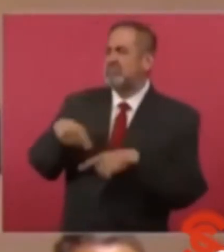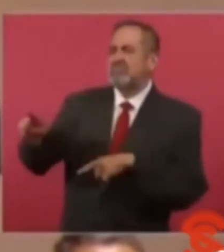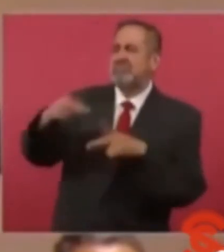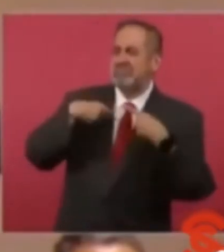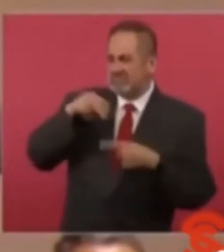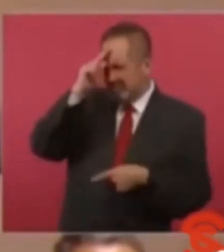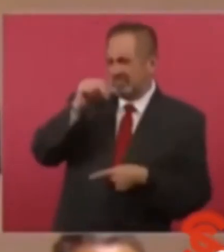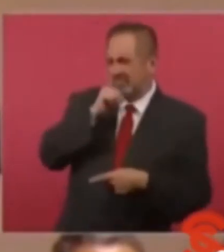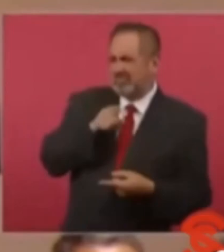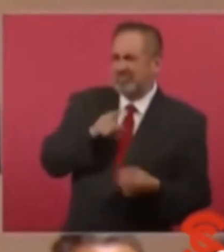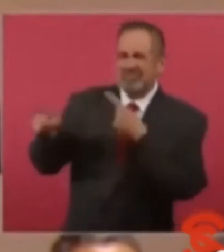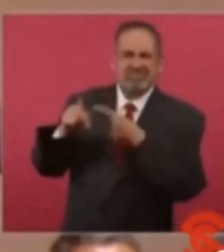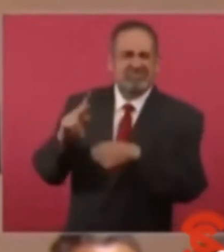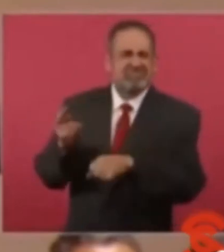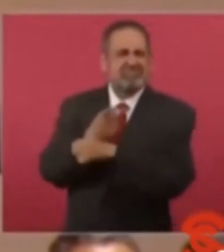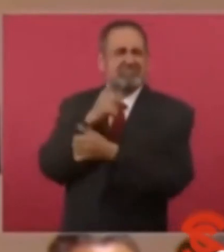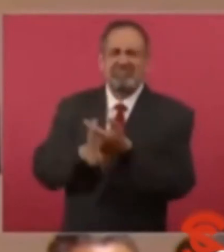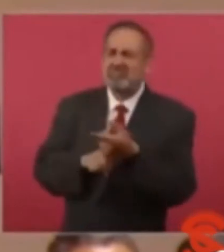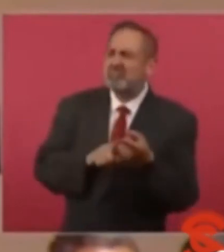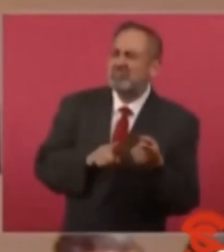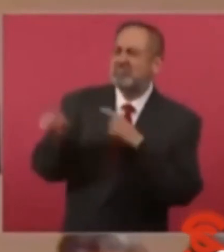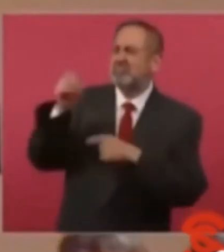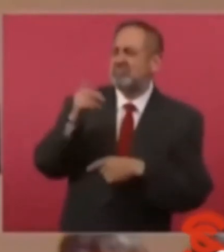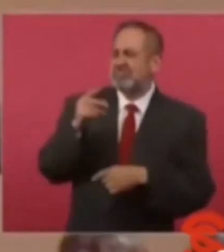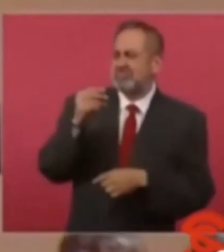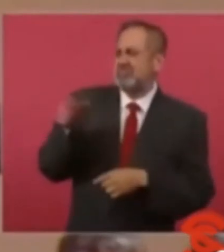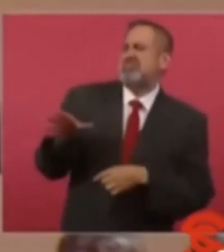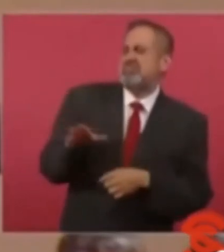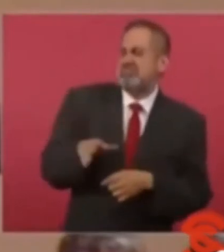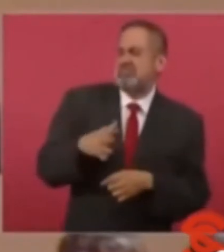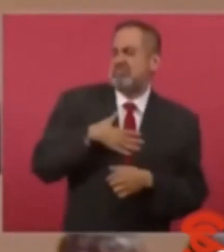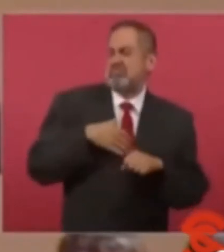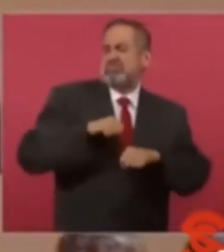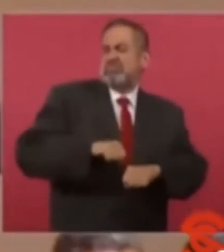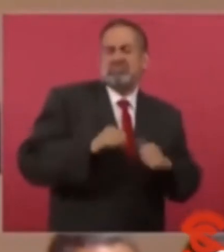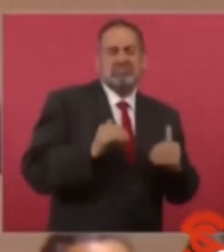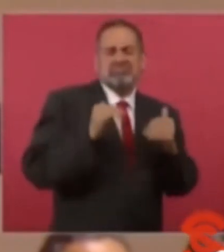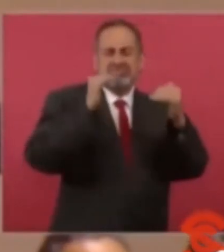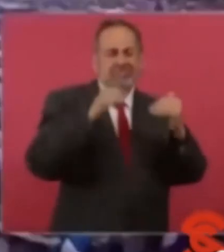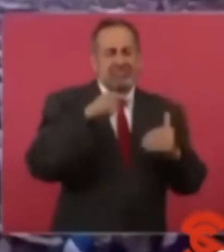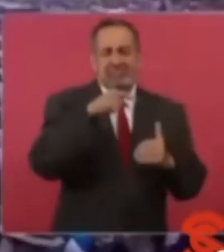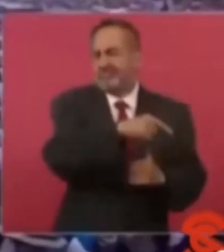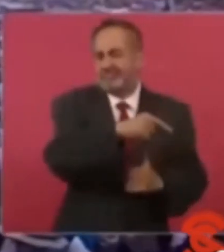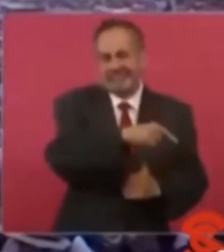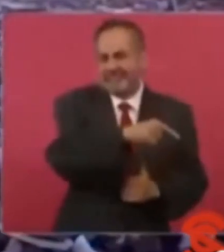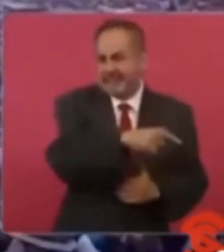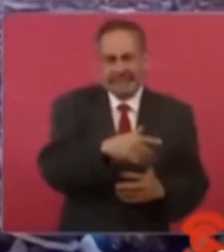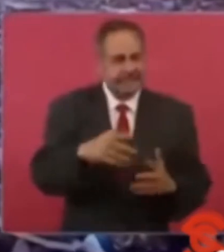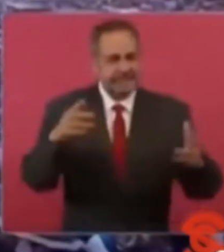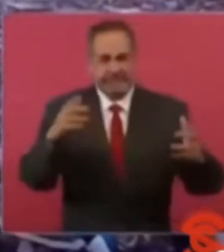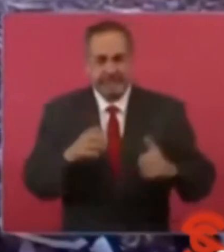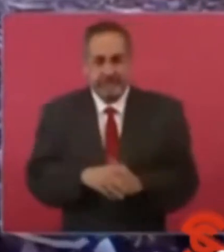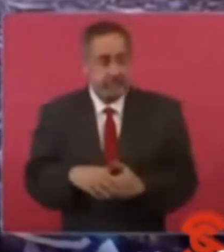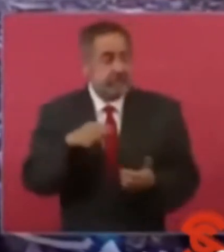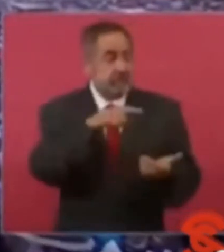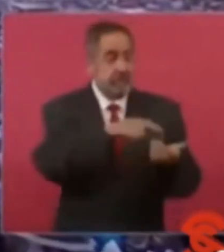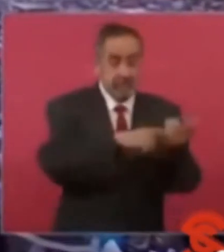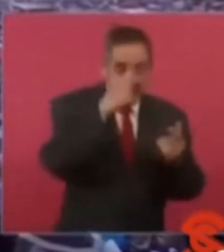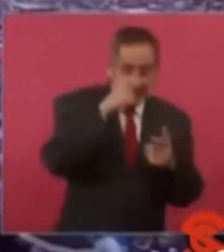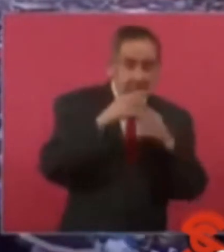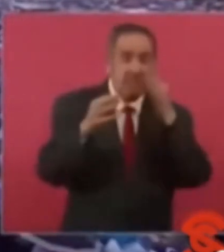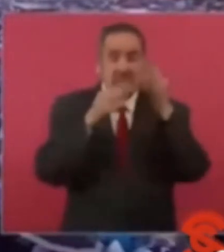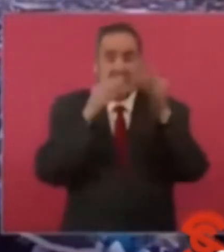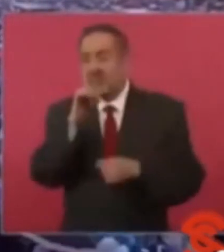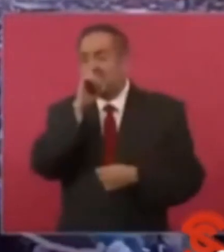gente, insultan, actúan con prepotencia y creen que con campañas